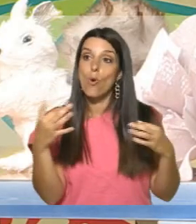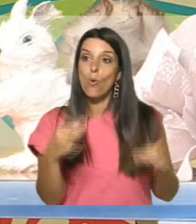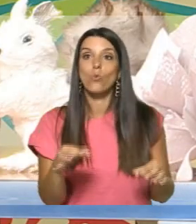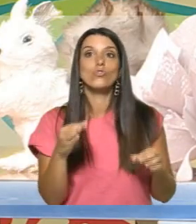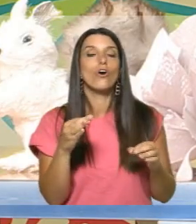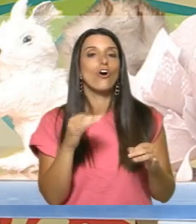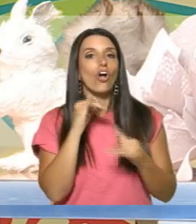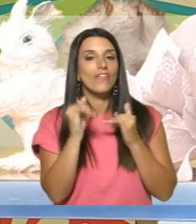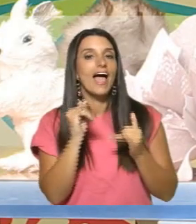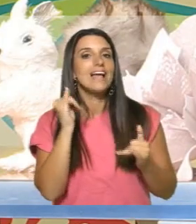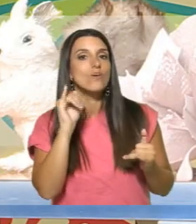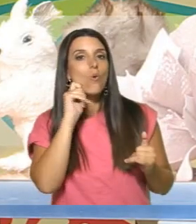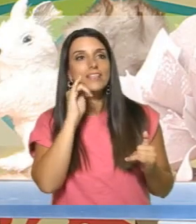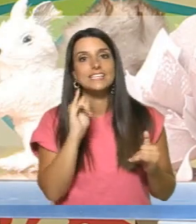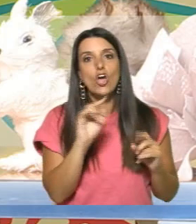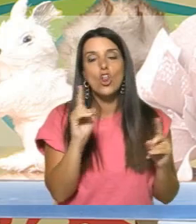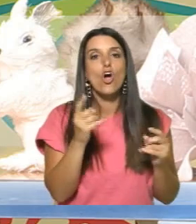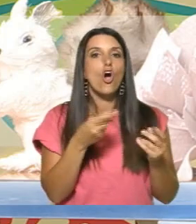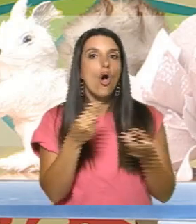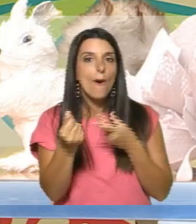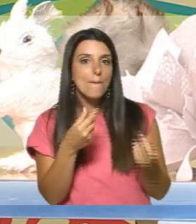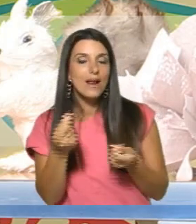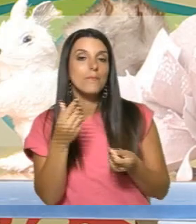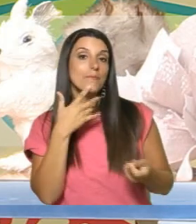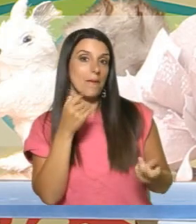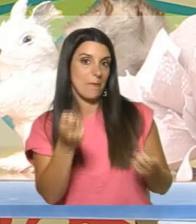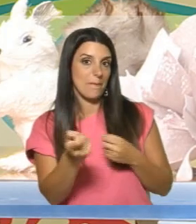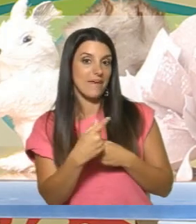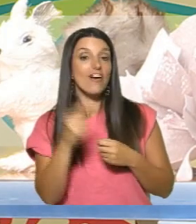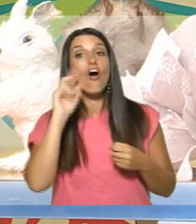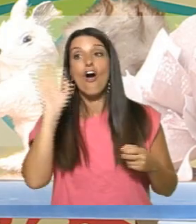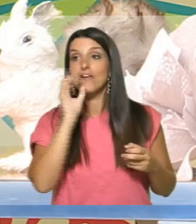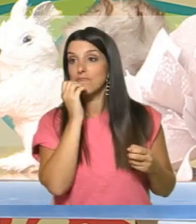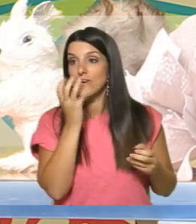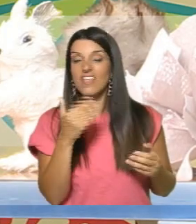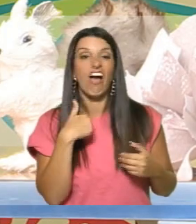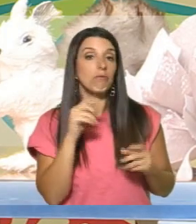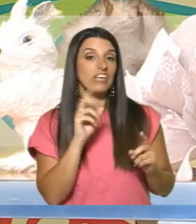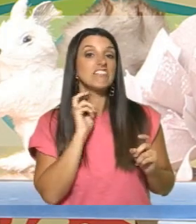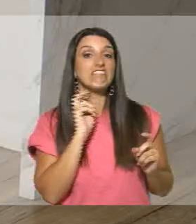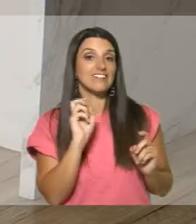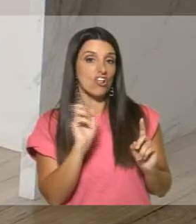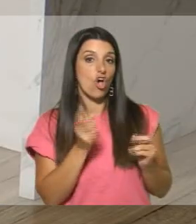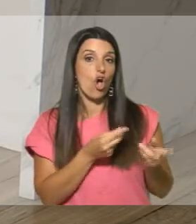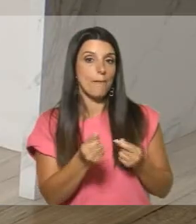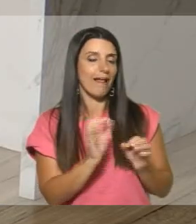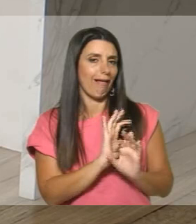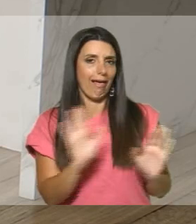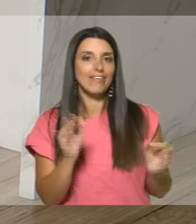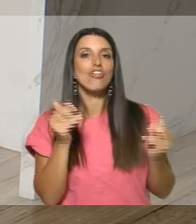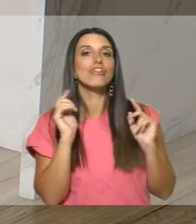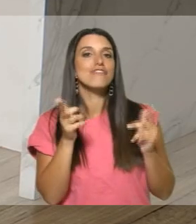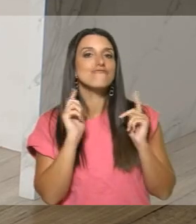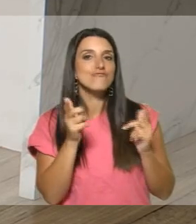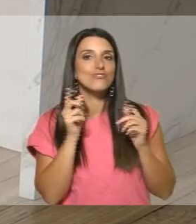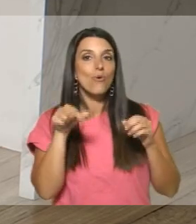estábamos hablando si se enloquecen y no con las compras, si lo dejan para un momento y, por ejemplo, nos mandan. Hola, ¿cómo están? A mí no me estresan las compras, al contrario, las disfruto.